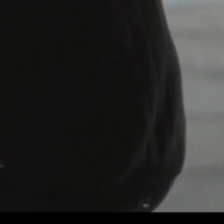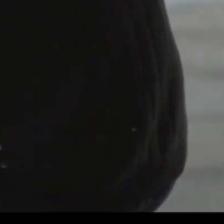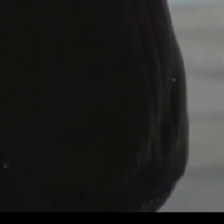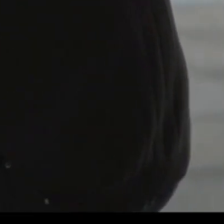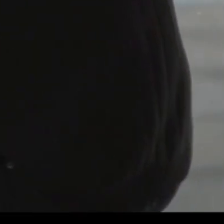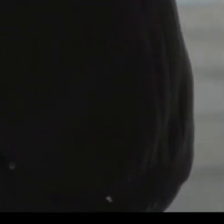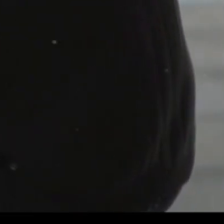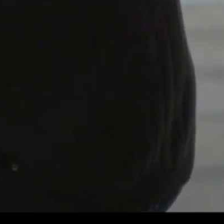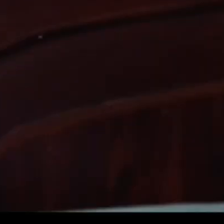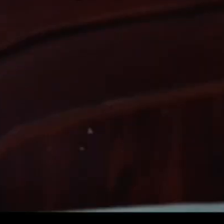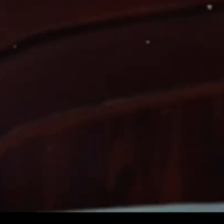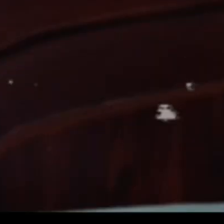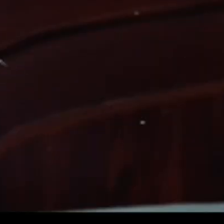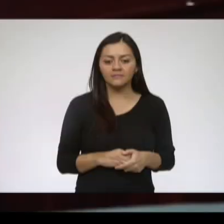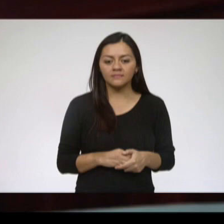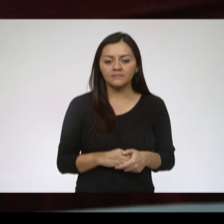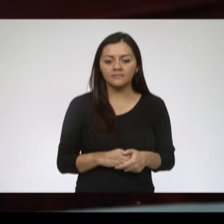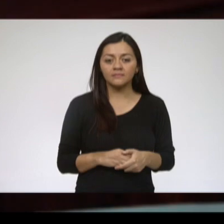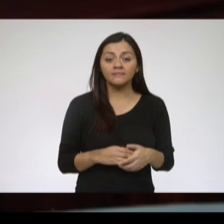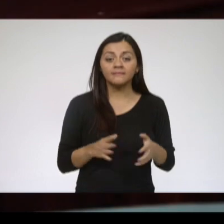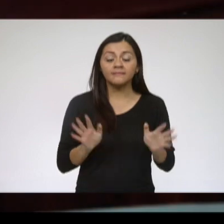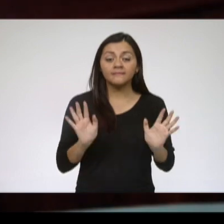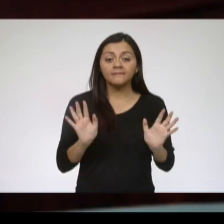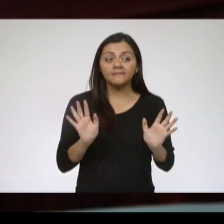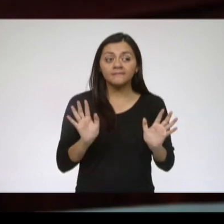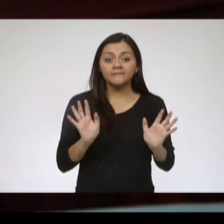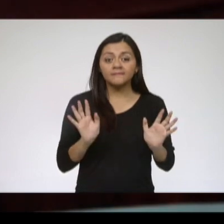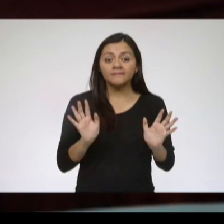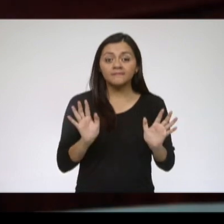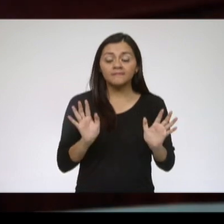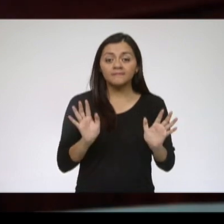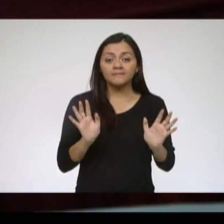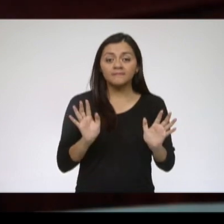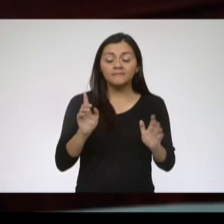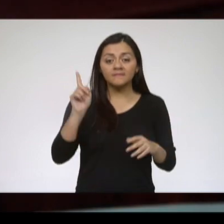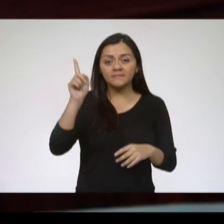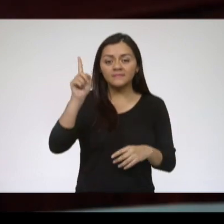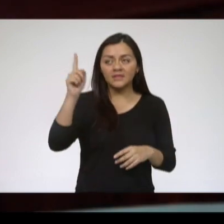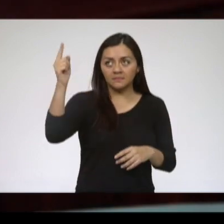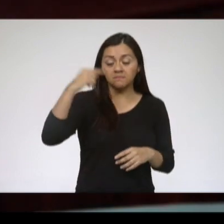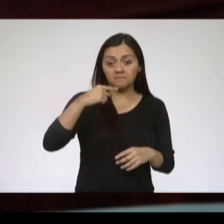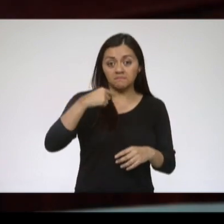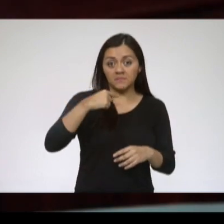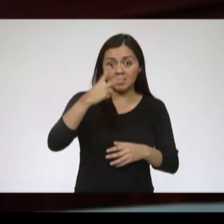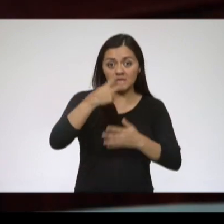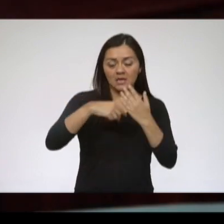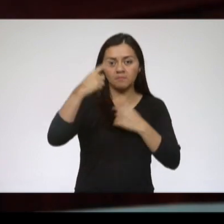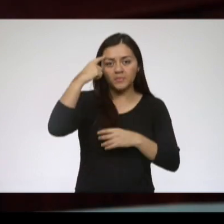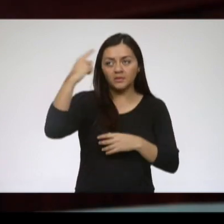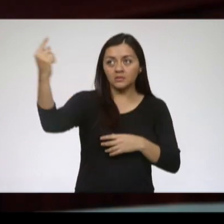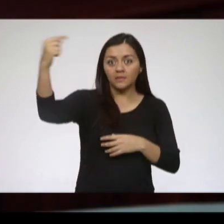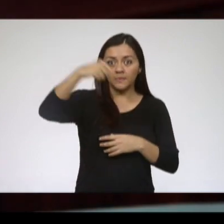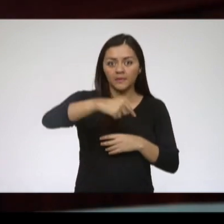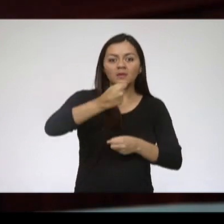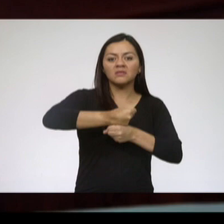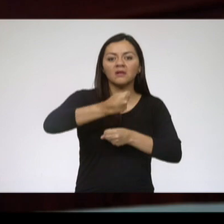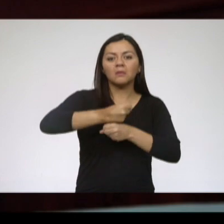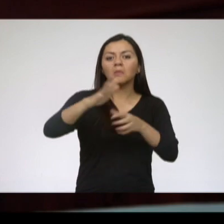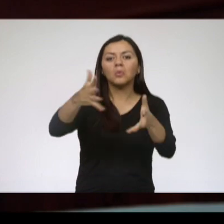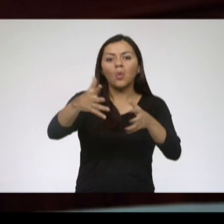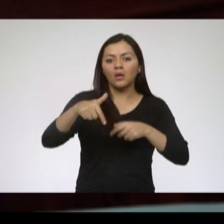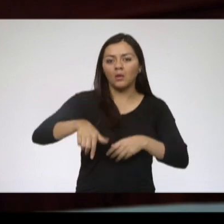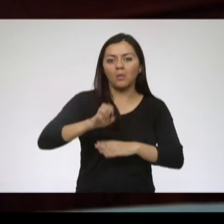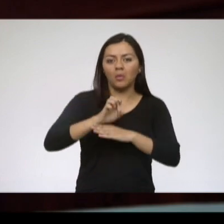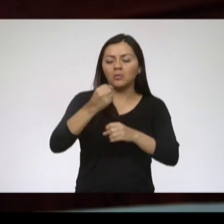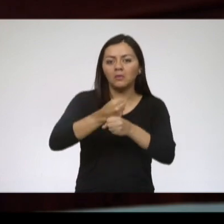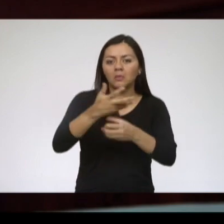A lo mejor ella cree que aquí no va a poder trabajar en nada, no va a tener